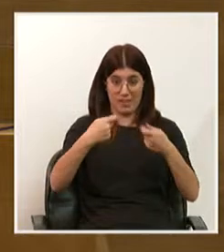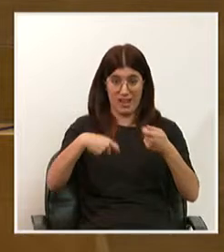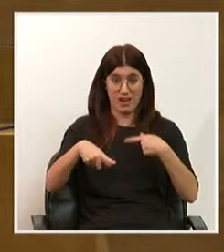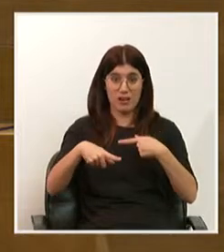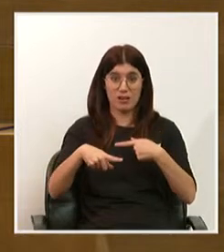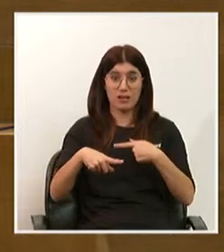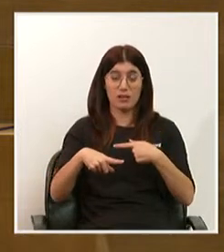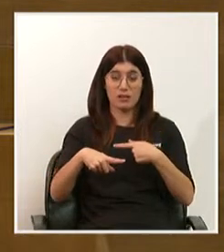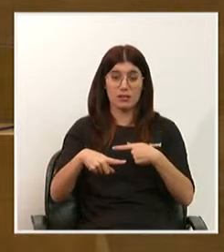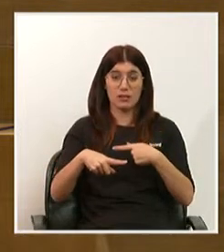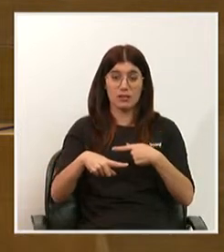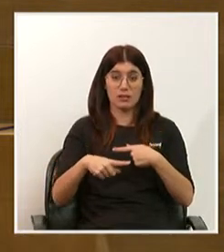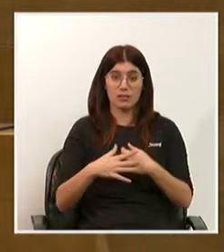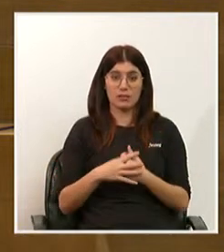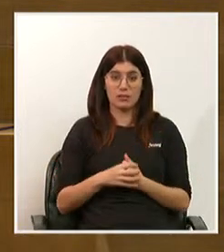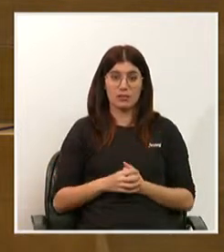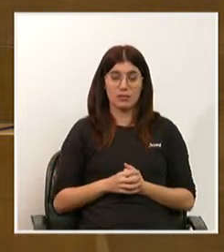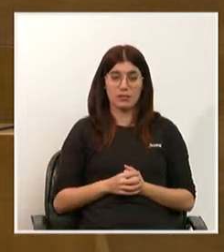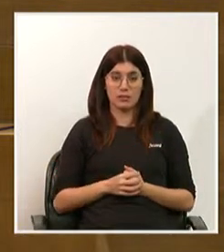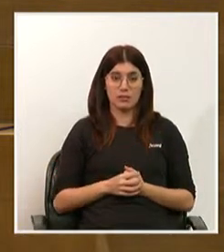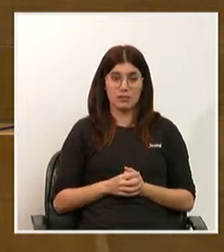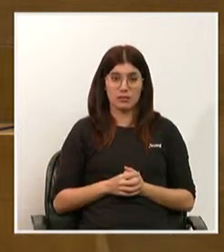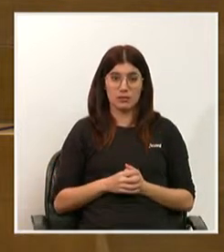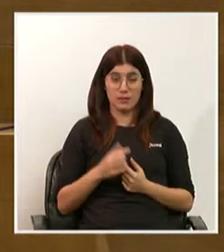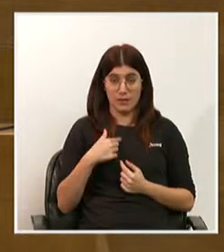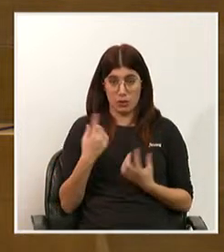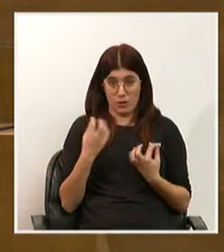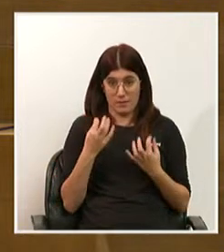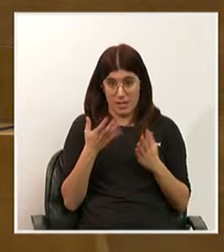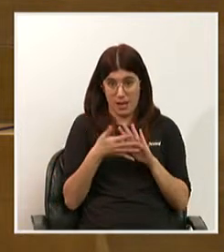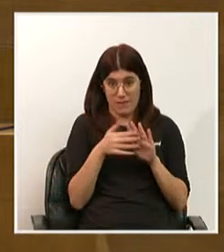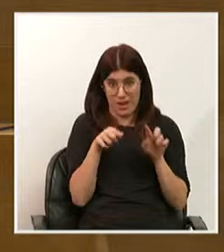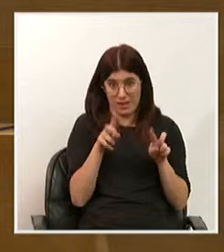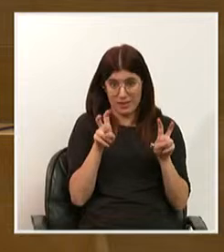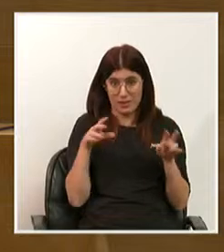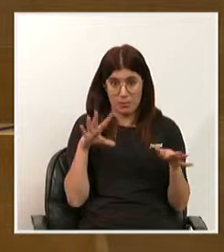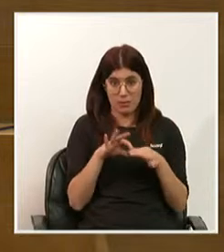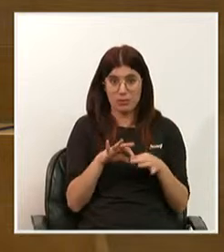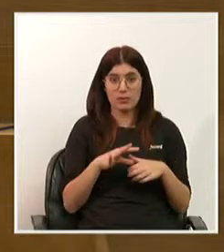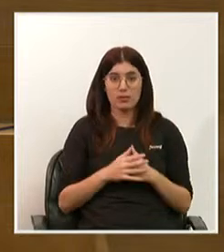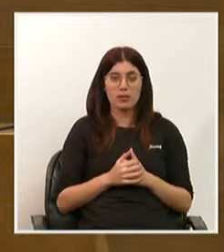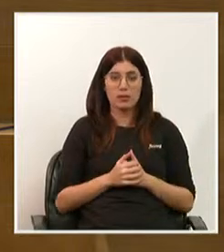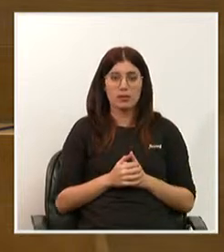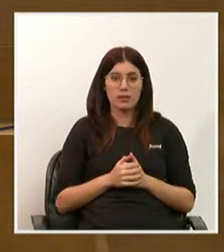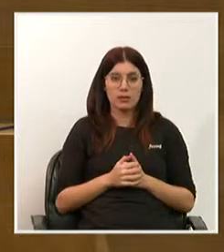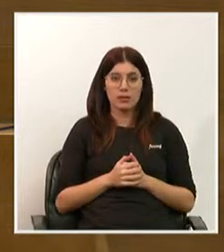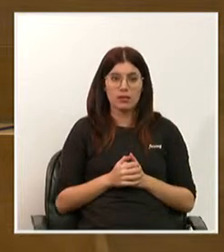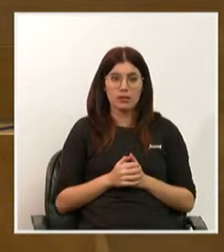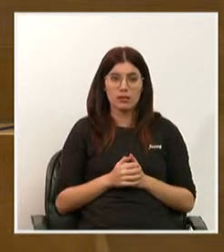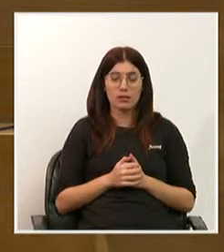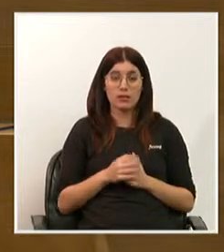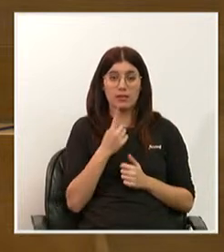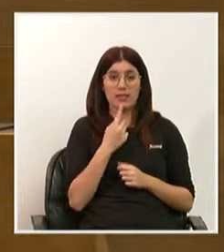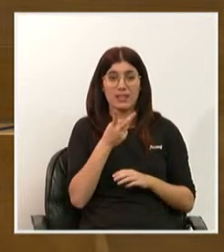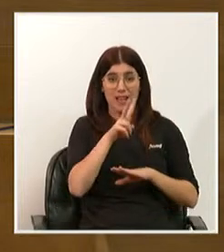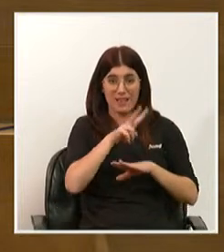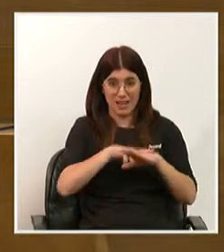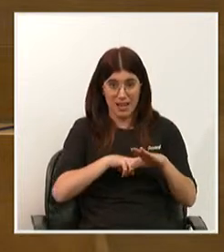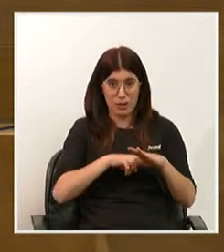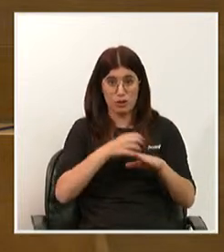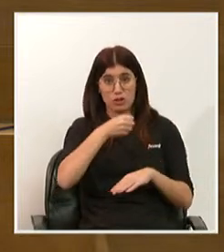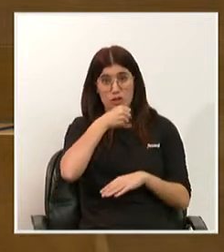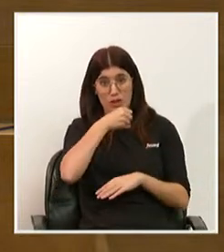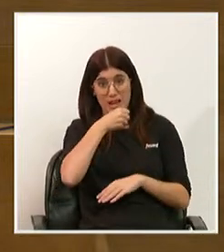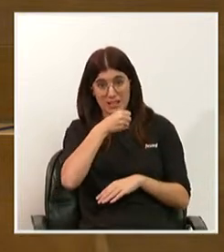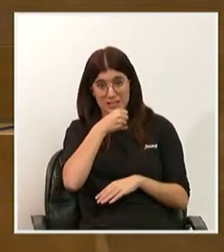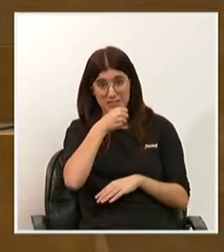comercial es de lo que tenía yo que hablar eh eh eh la delegación socialista